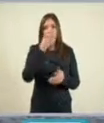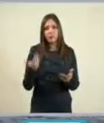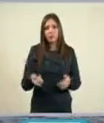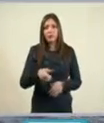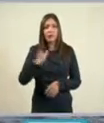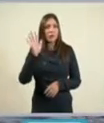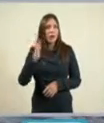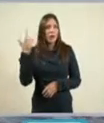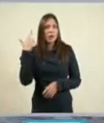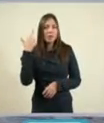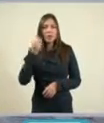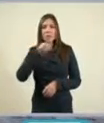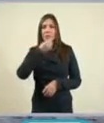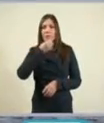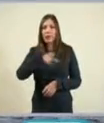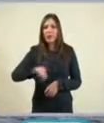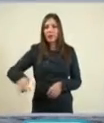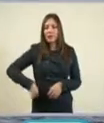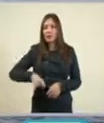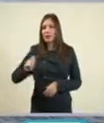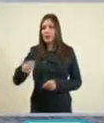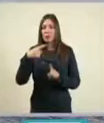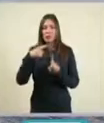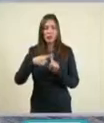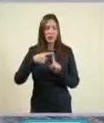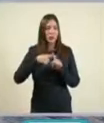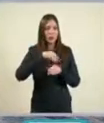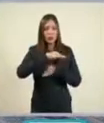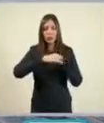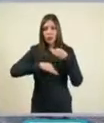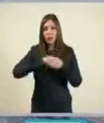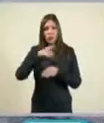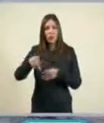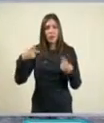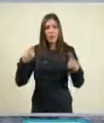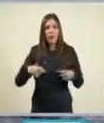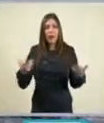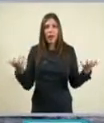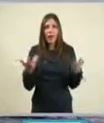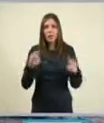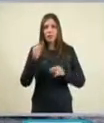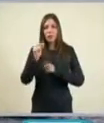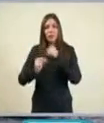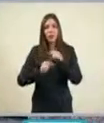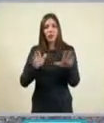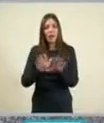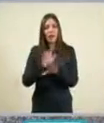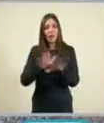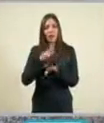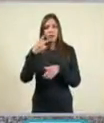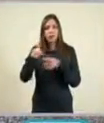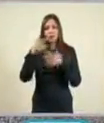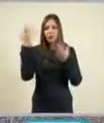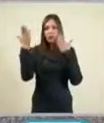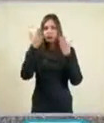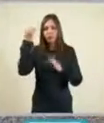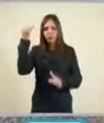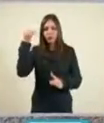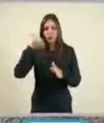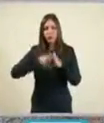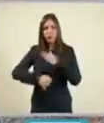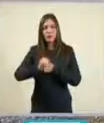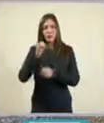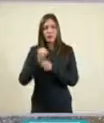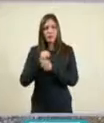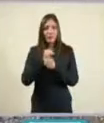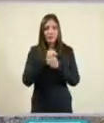suena muy interesante, suena muy positivo todo lo que esta persona pues ha logrado, ¿no? A través de estos estudios y de estas, pues no sé, de